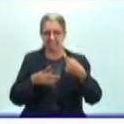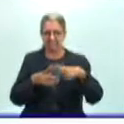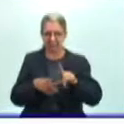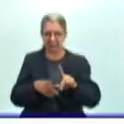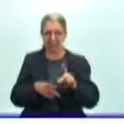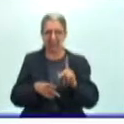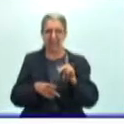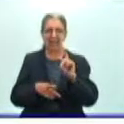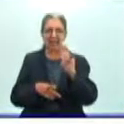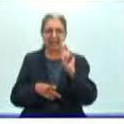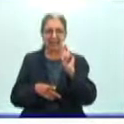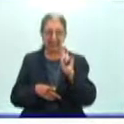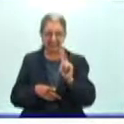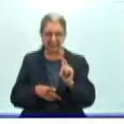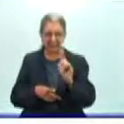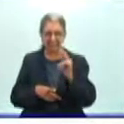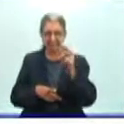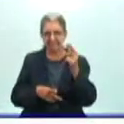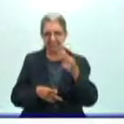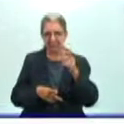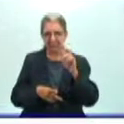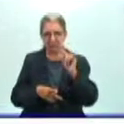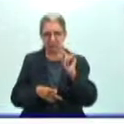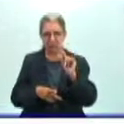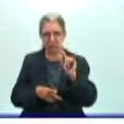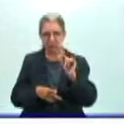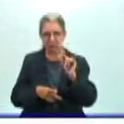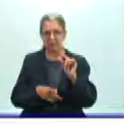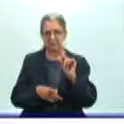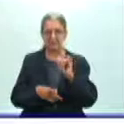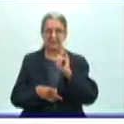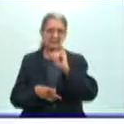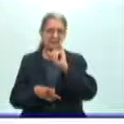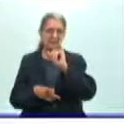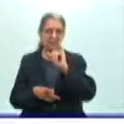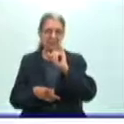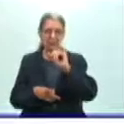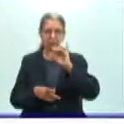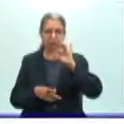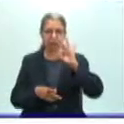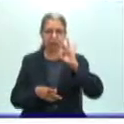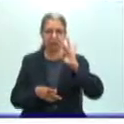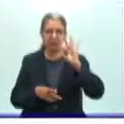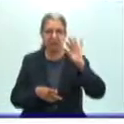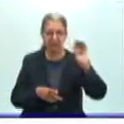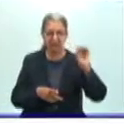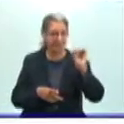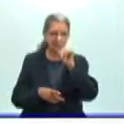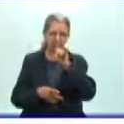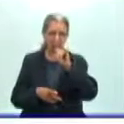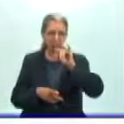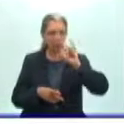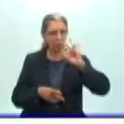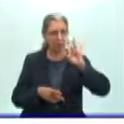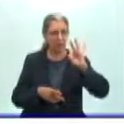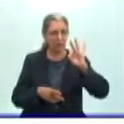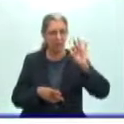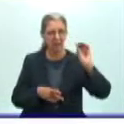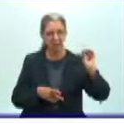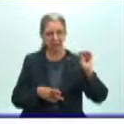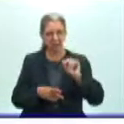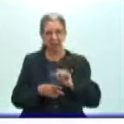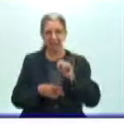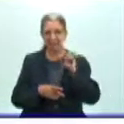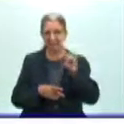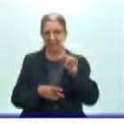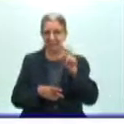de 180 grados y vas a tener ya la amplitud del arco TPE